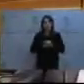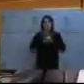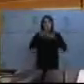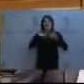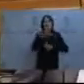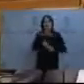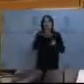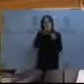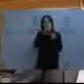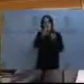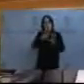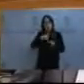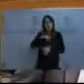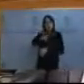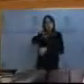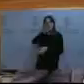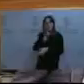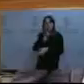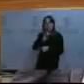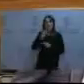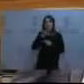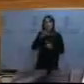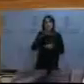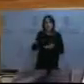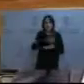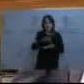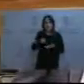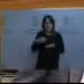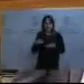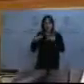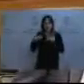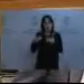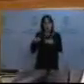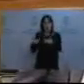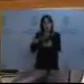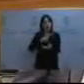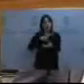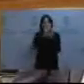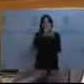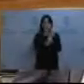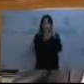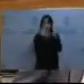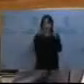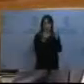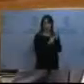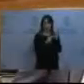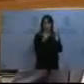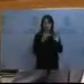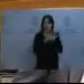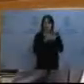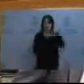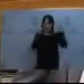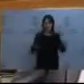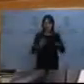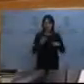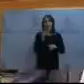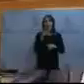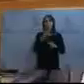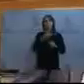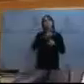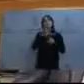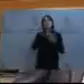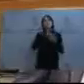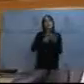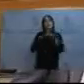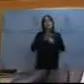argumentación, pasan los meses y entonces vamos a los datos, que eso sí que es objetivo. Y vamos concretamente a la encuesta de población activa del tercer